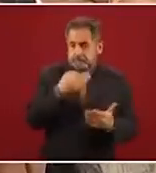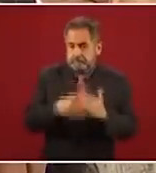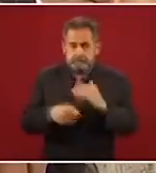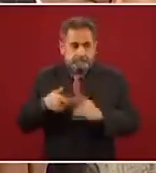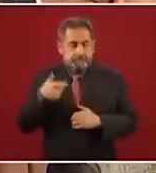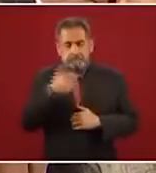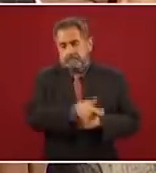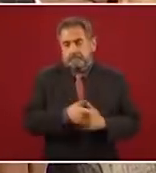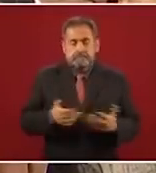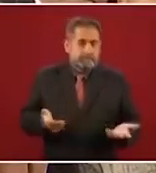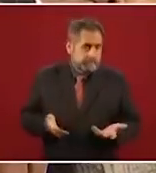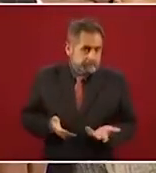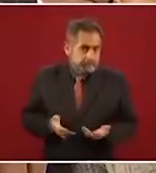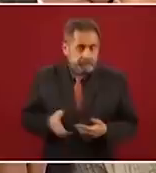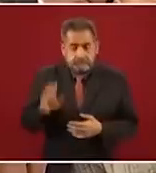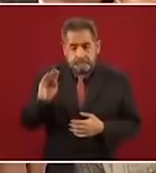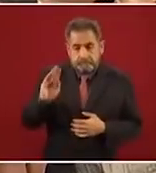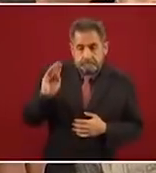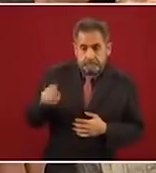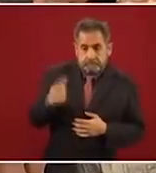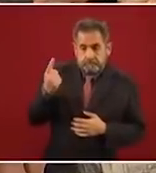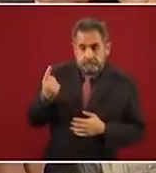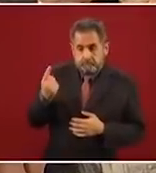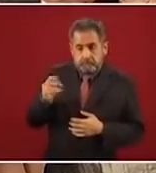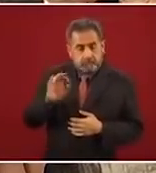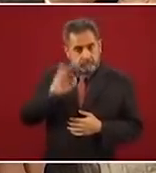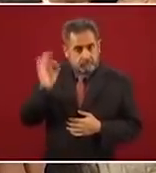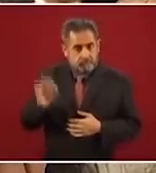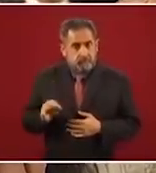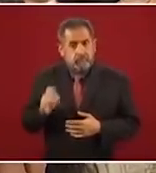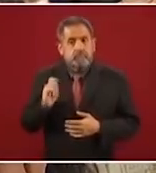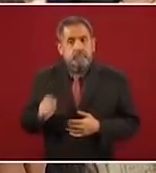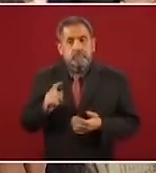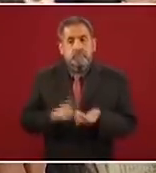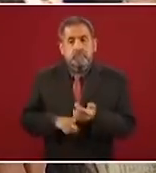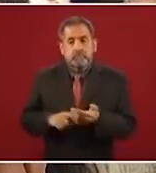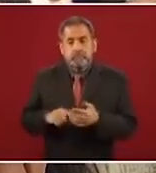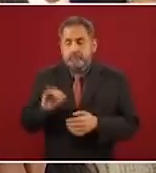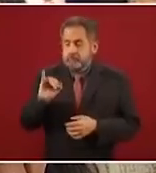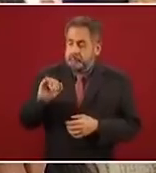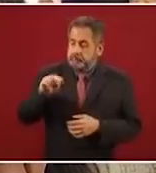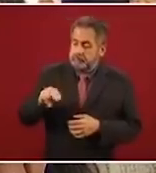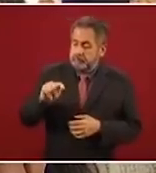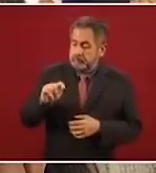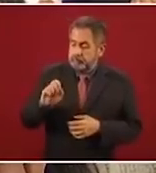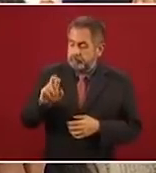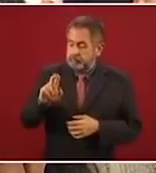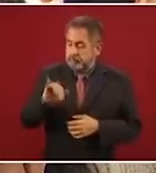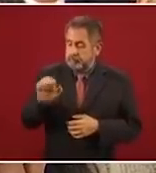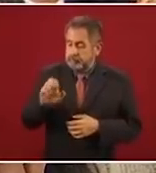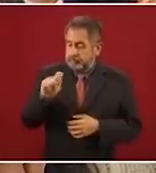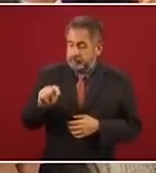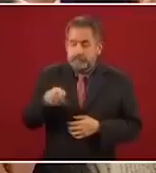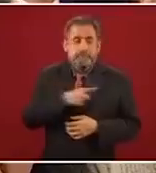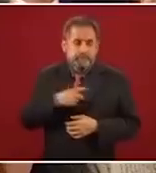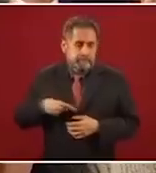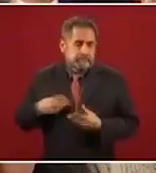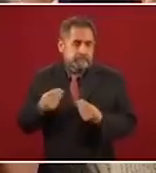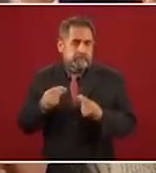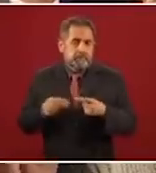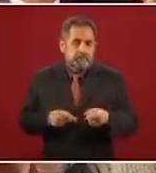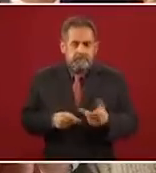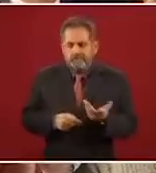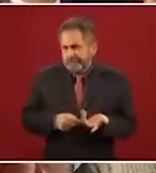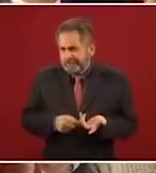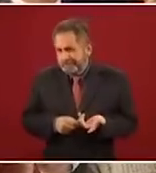México, y el 91% es de Interjet, la deuda. Esto no debe